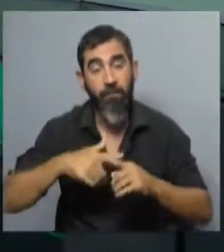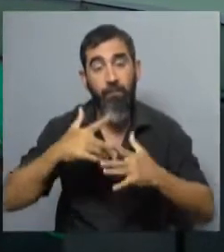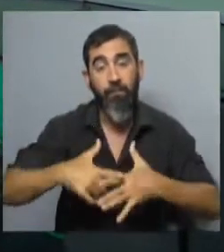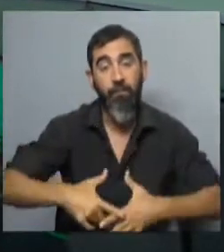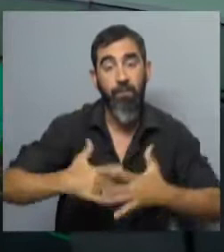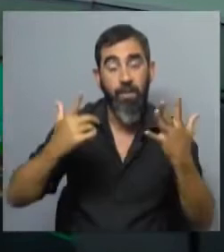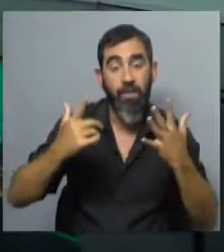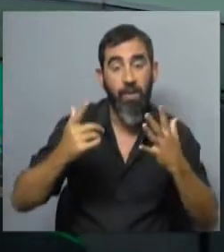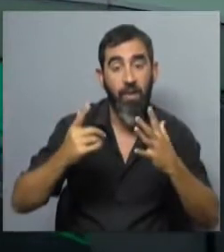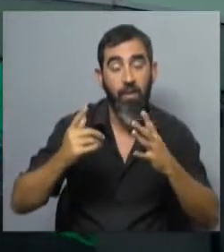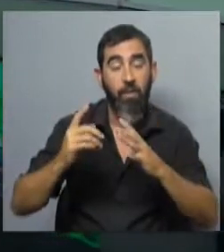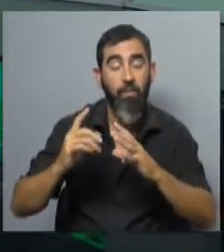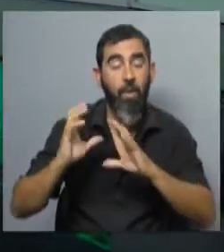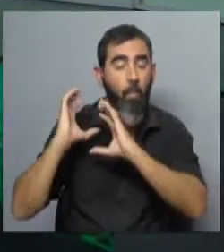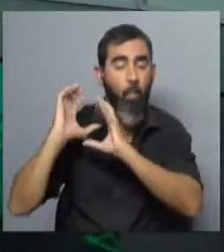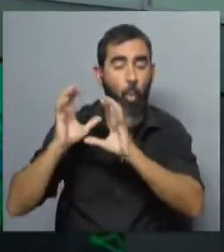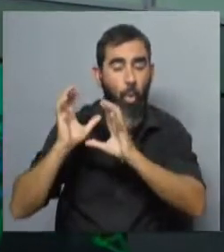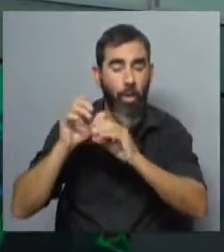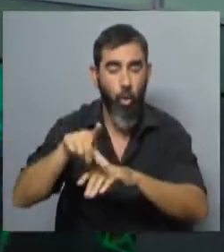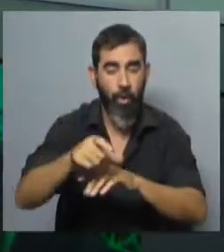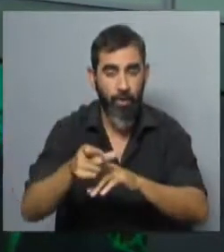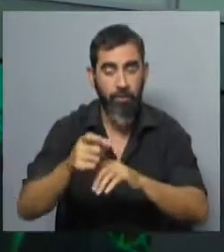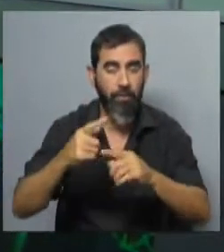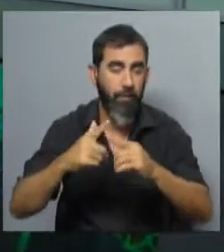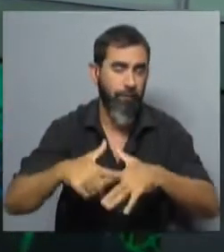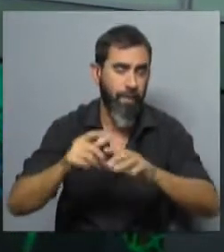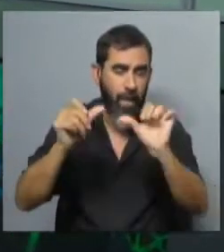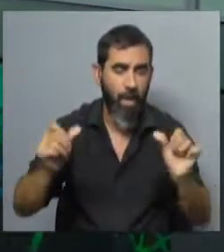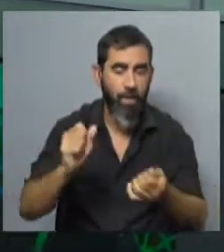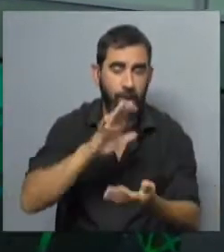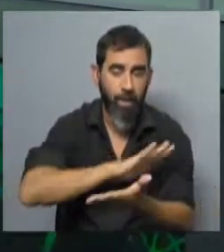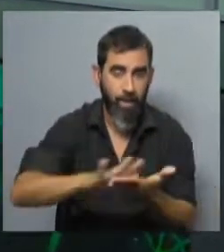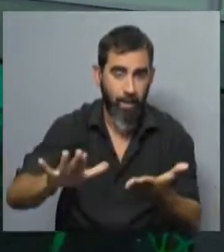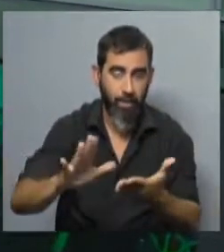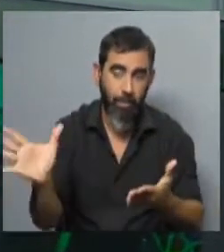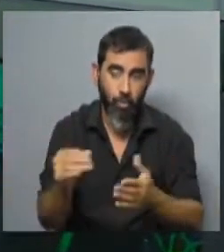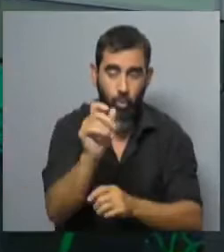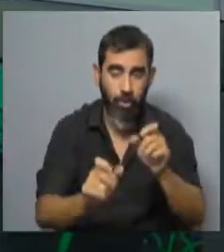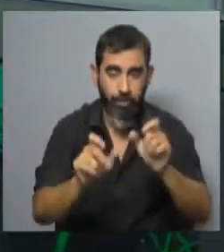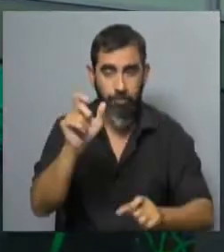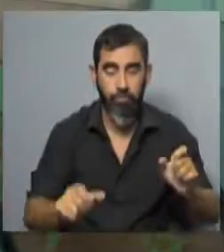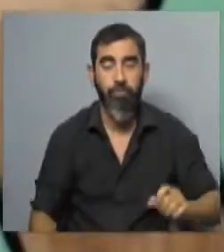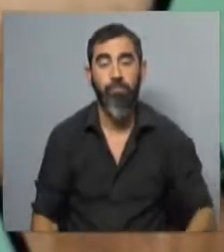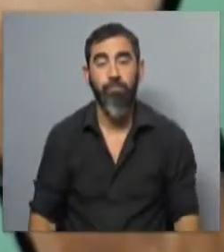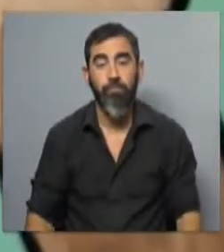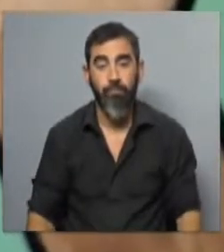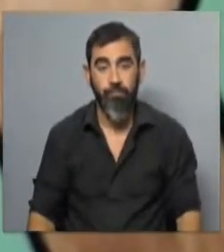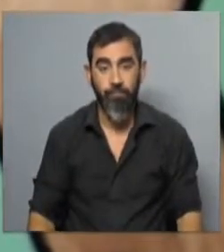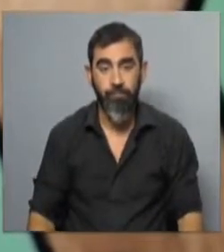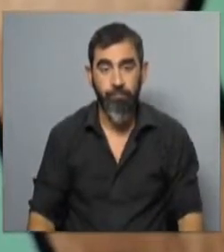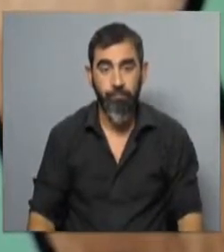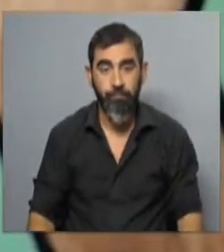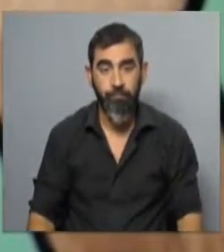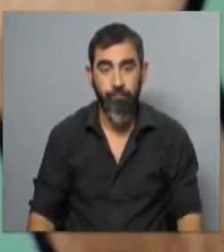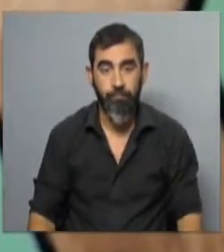el Modelo Abierto, en el Mercado Modelo, con espectáculos y actividades gratis para todo el público. Se viene trabajando